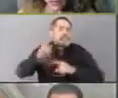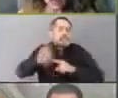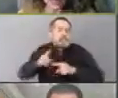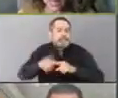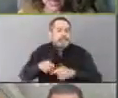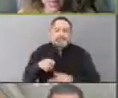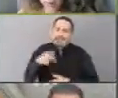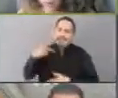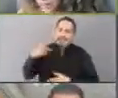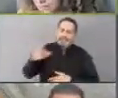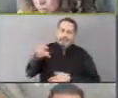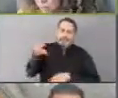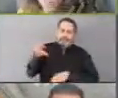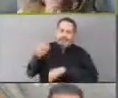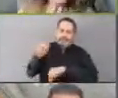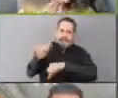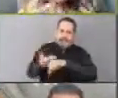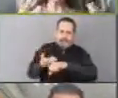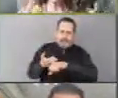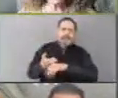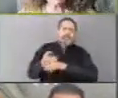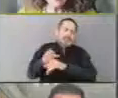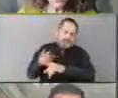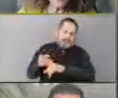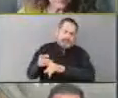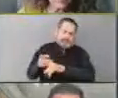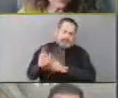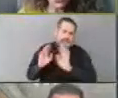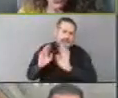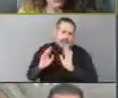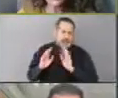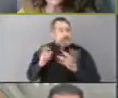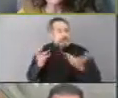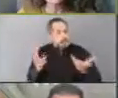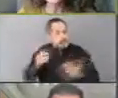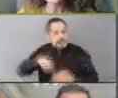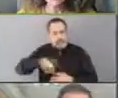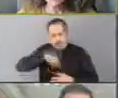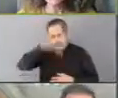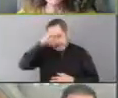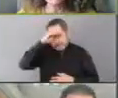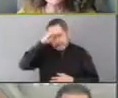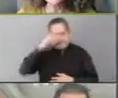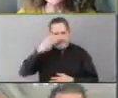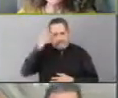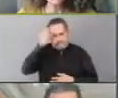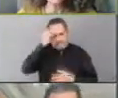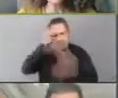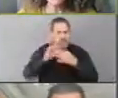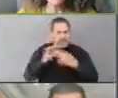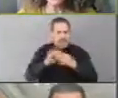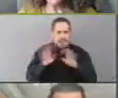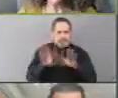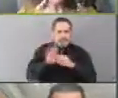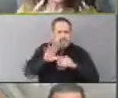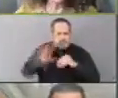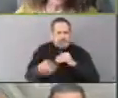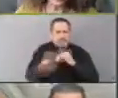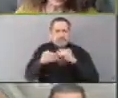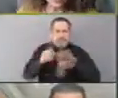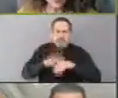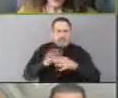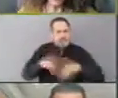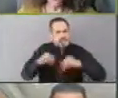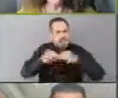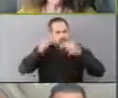la Tesorería de la Federación. Y bueno, aquí la reflexión que tengo que hacer, además de esta parte